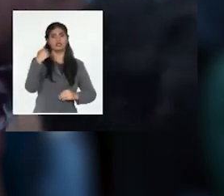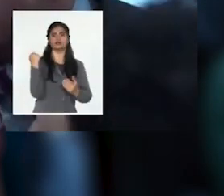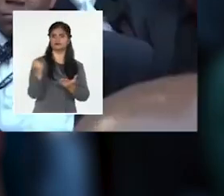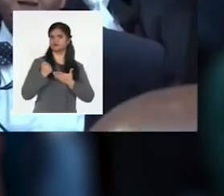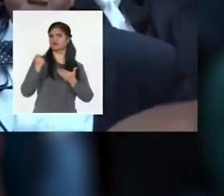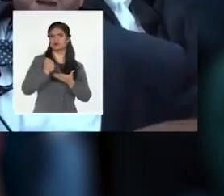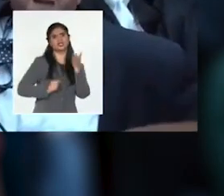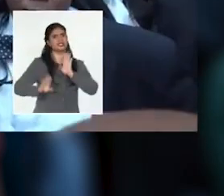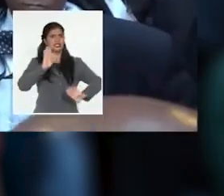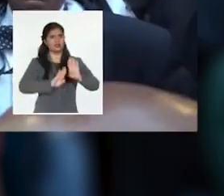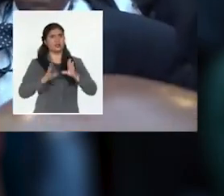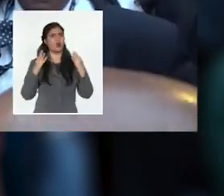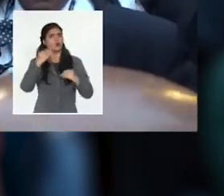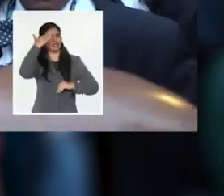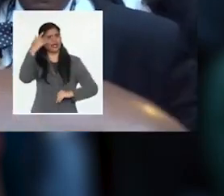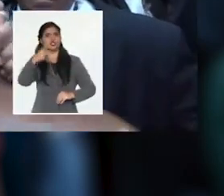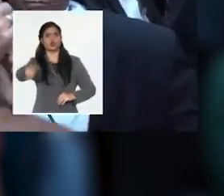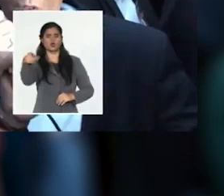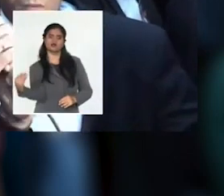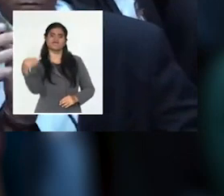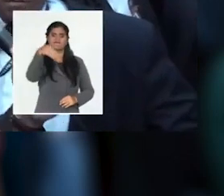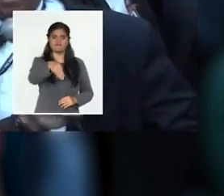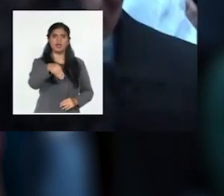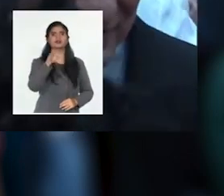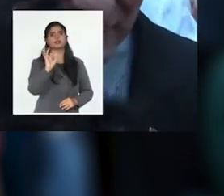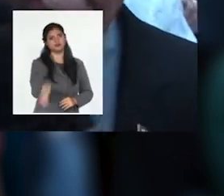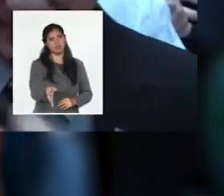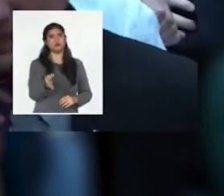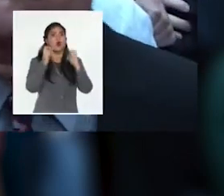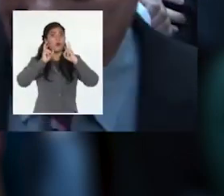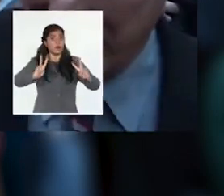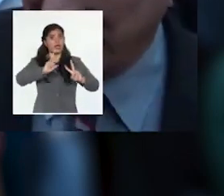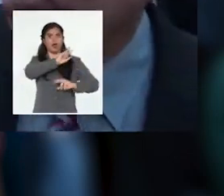y muchas gracias por estar aquí con nosotros.